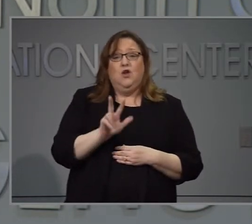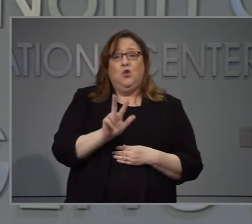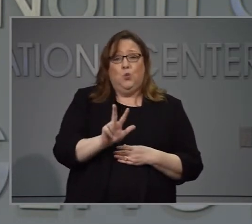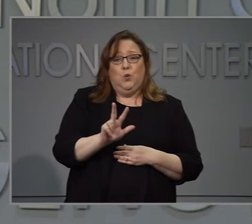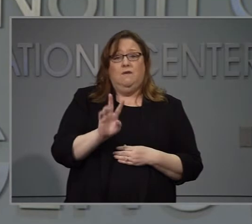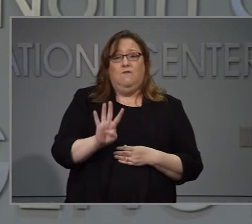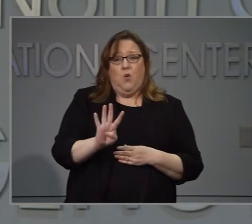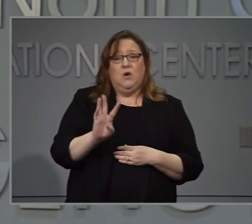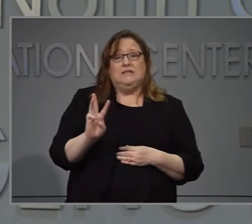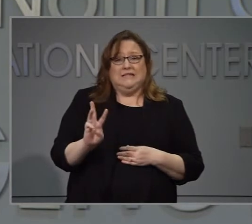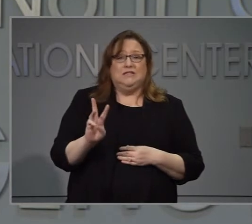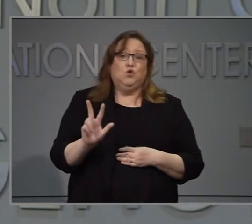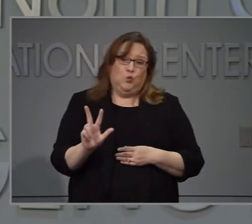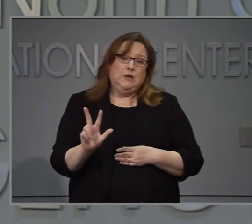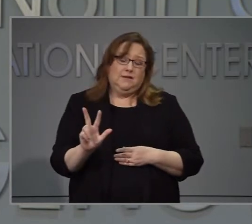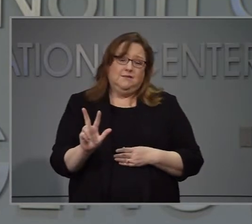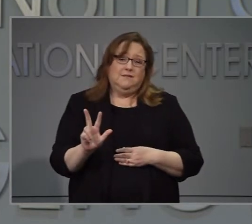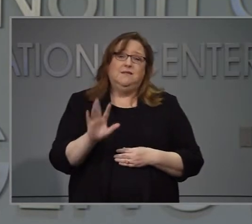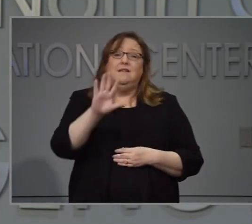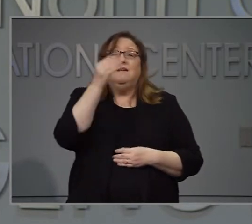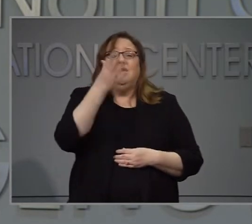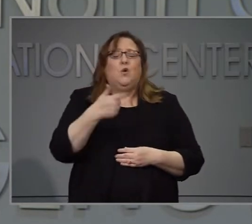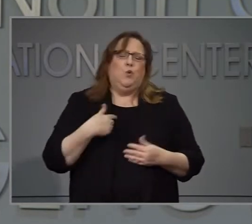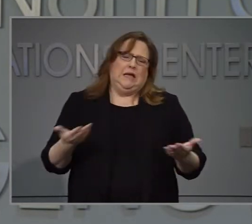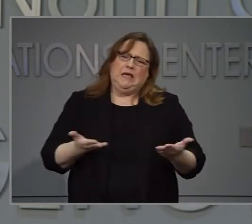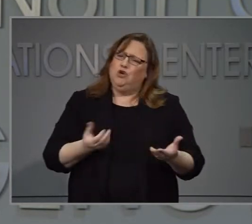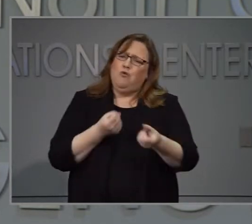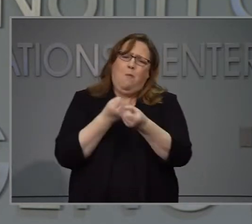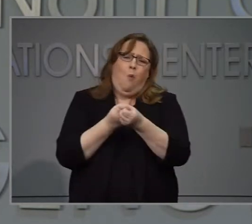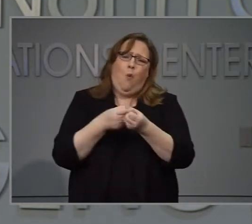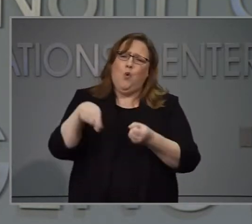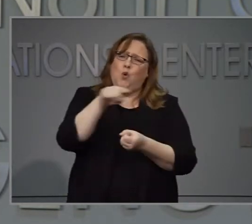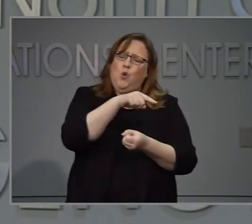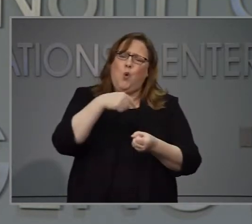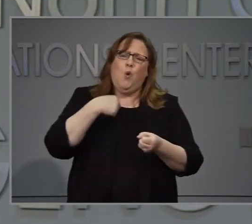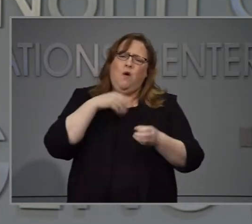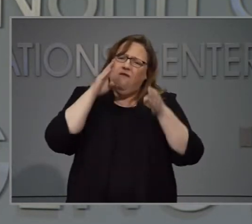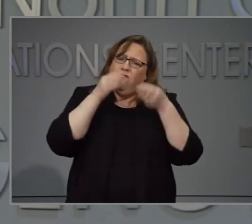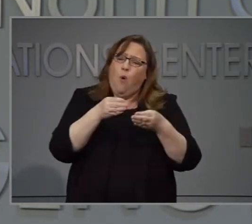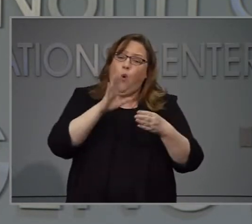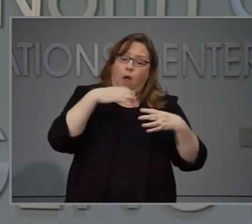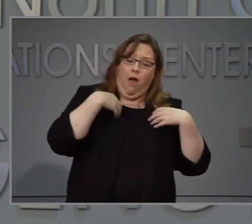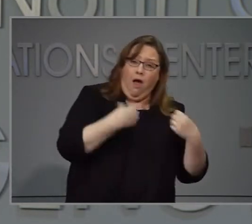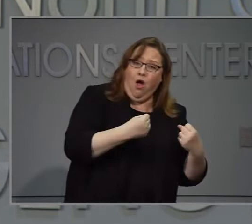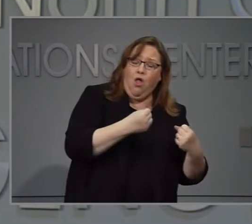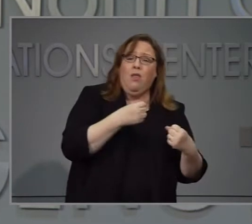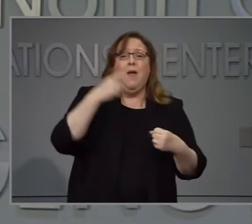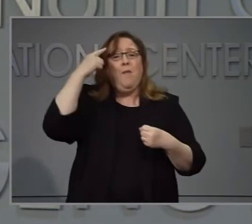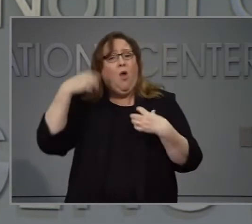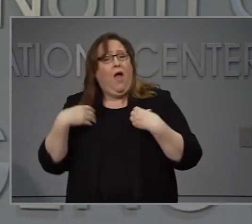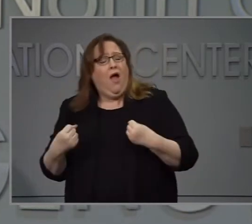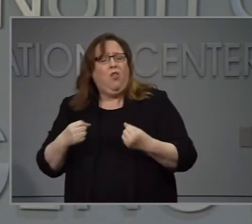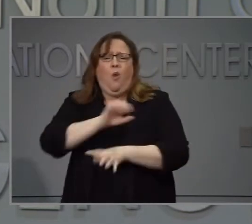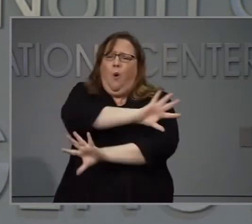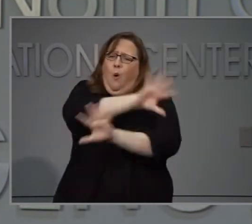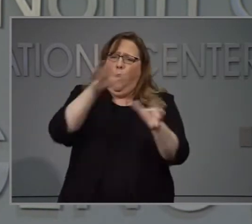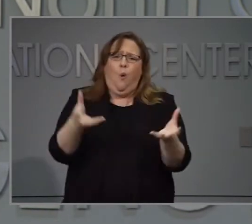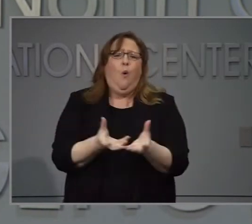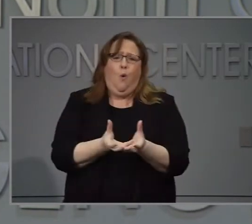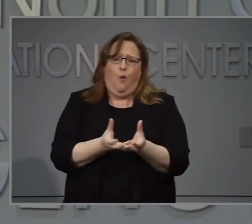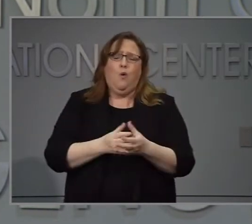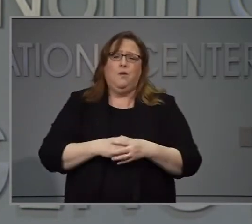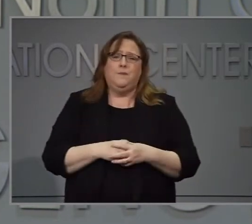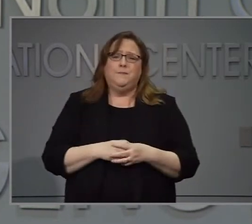34 63 nosotros estamos aquí para ustedes y unificados nuestro enfoque está en el bienestar